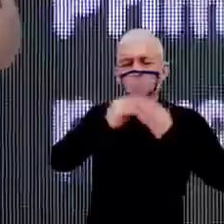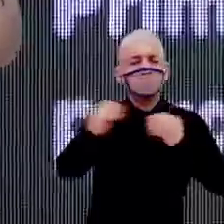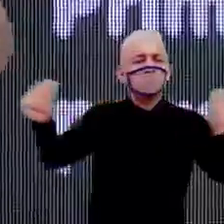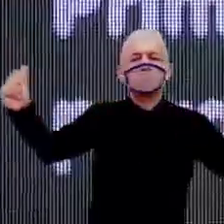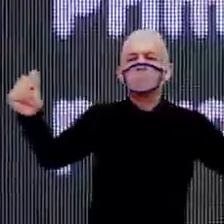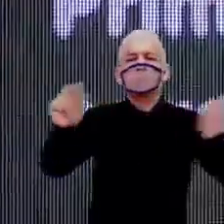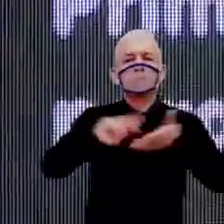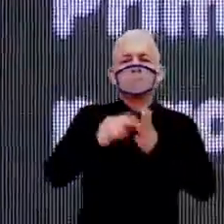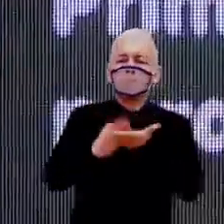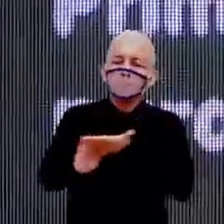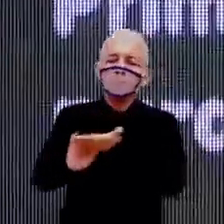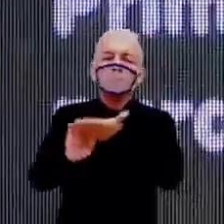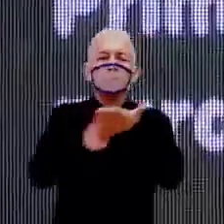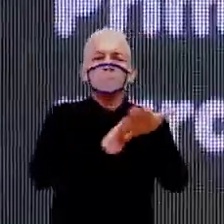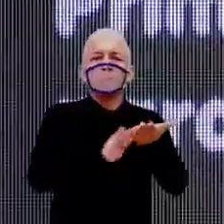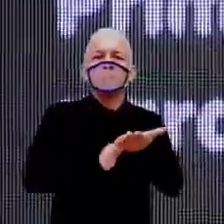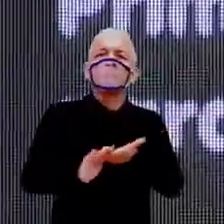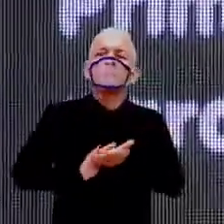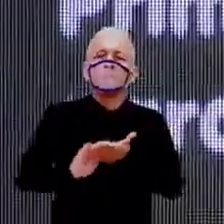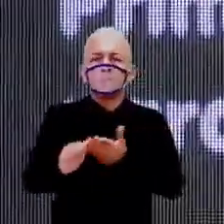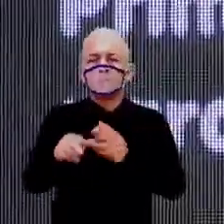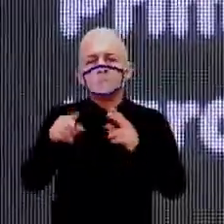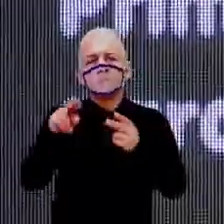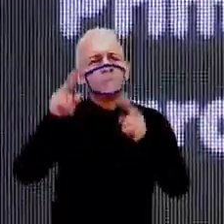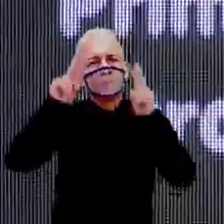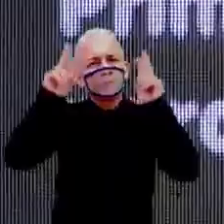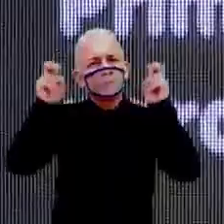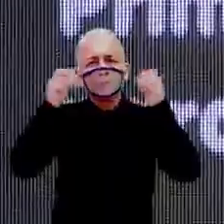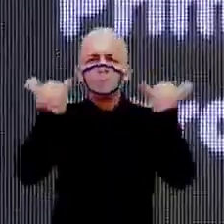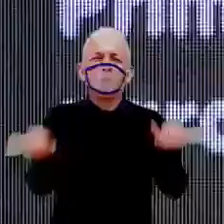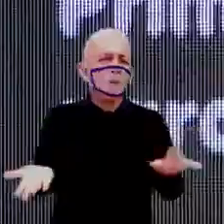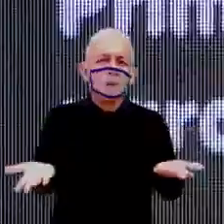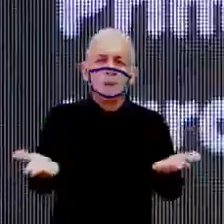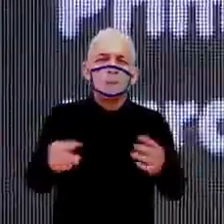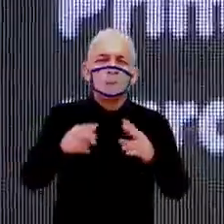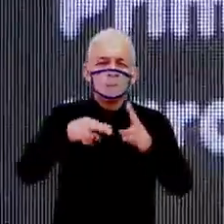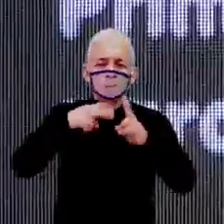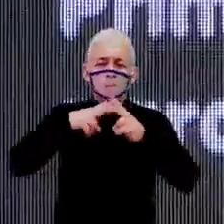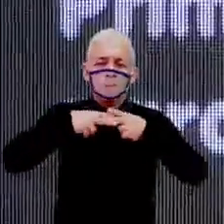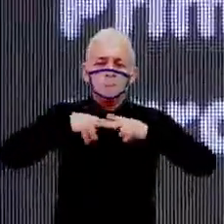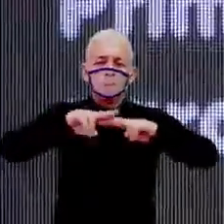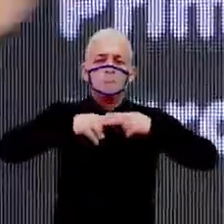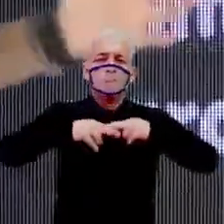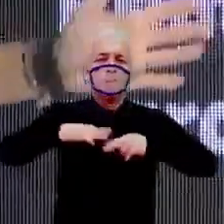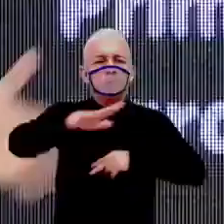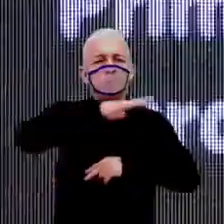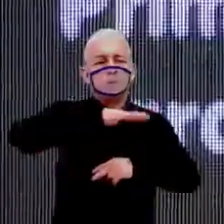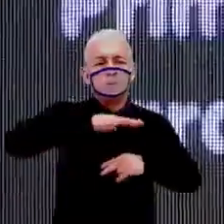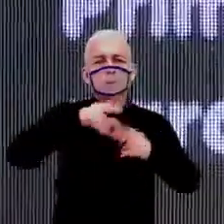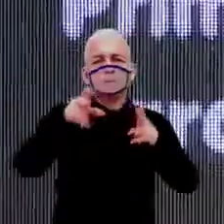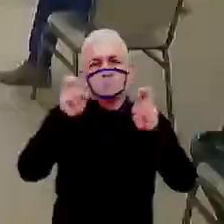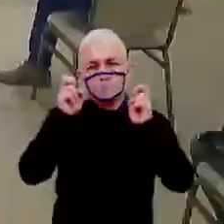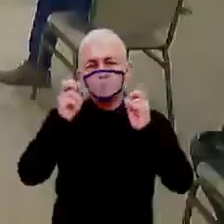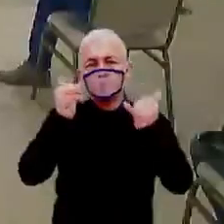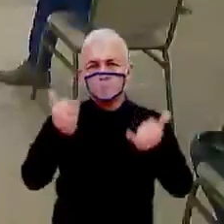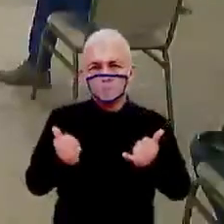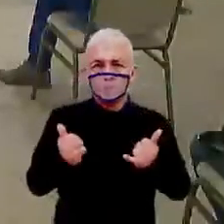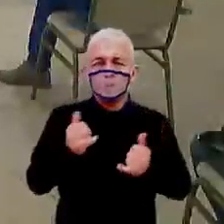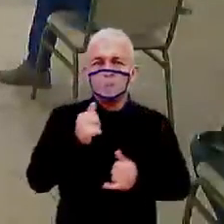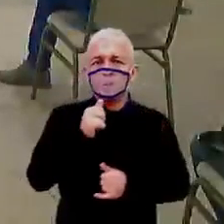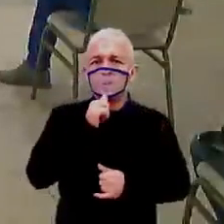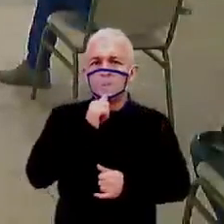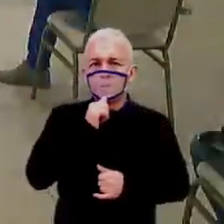buen diálogo y con un norte común. El norte común era, por ejemplo, en ese momento la construcción de un parque. En esta son las construcciones de